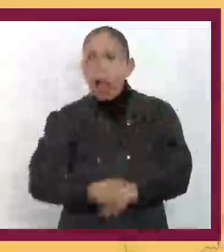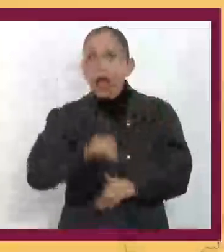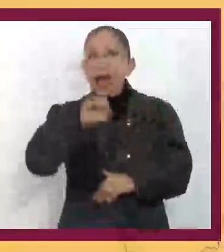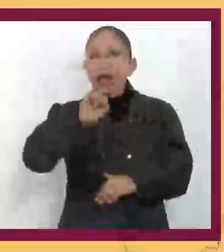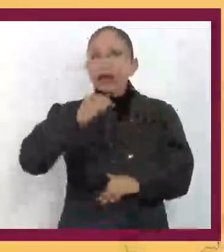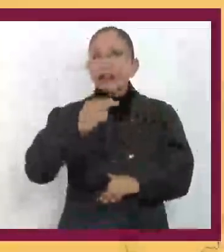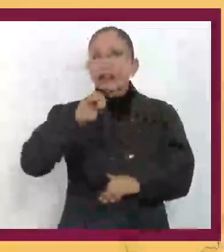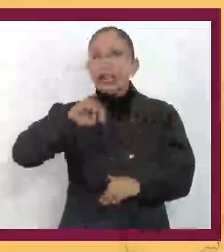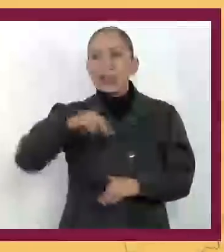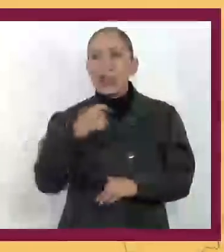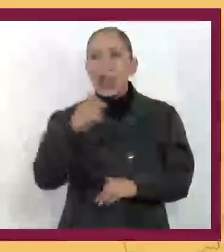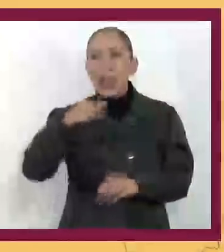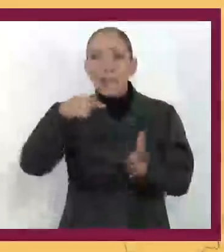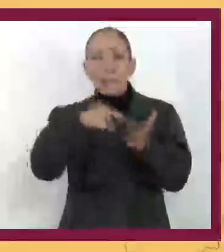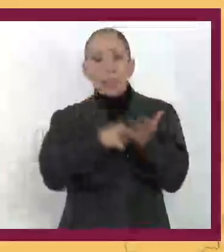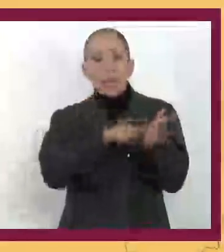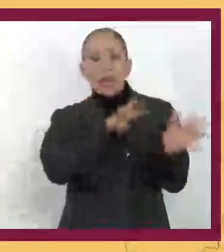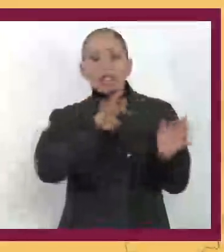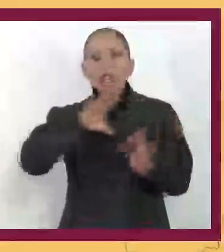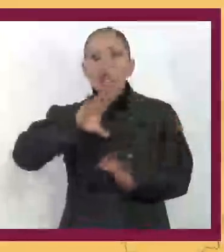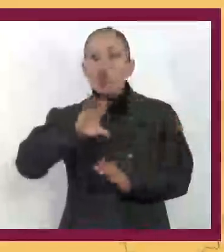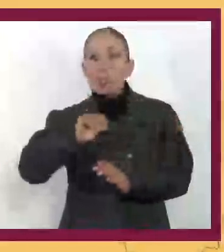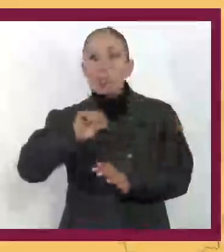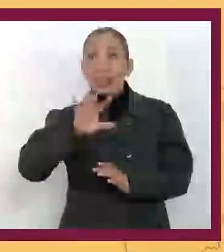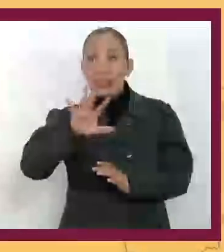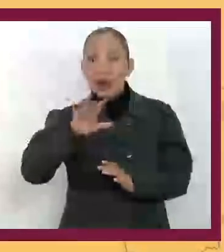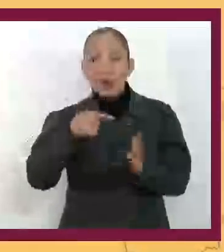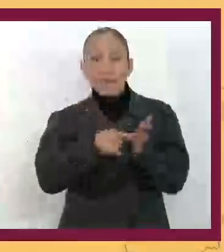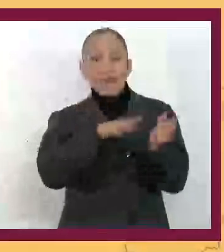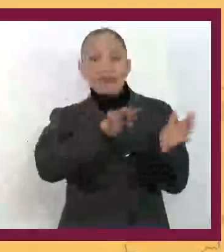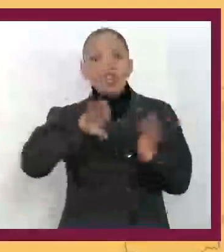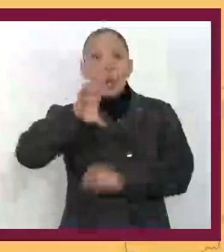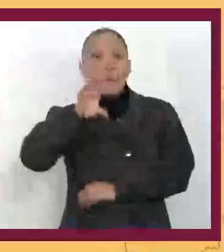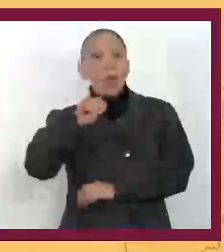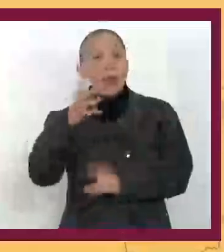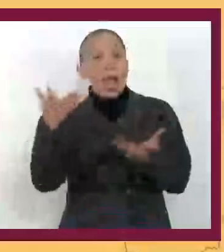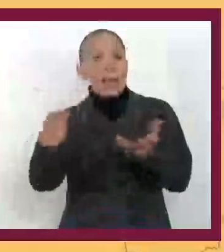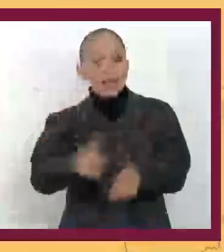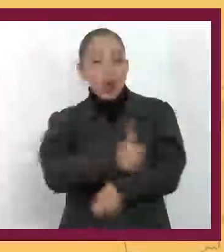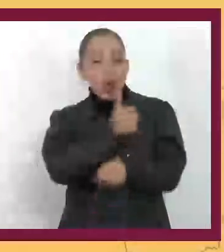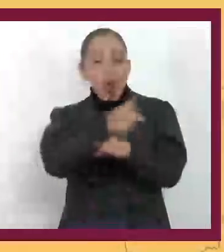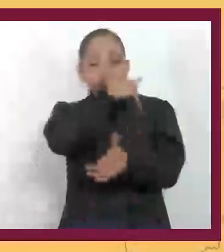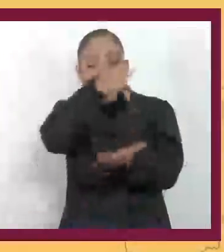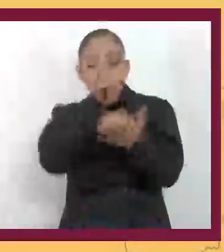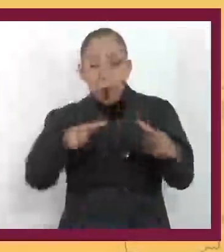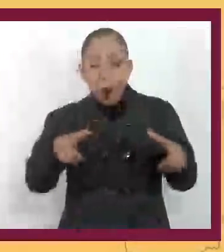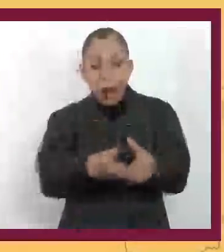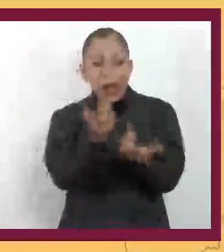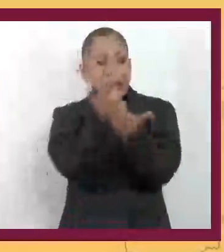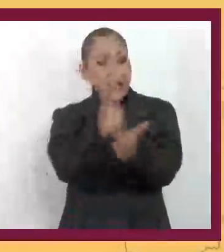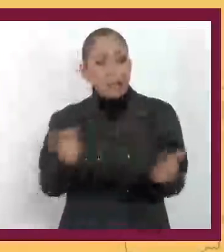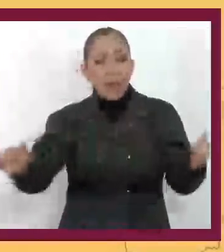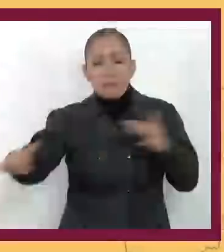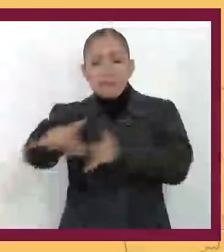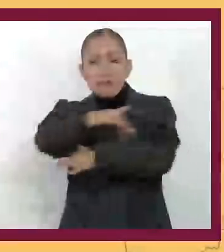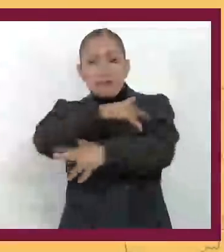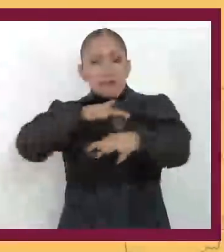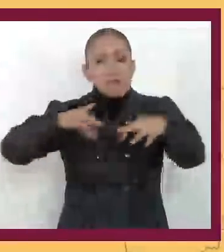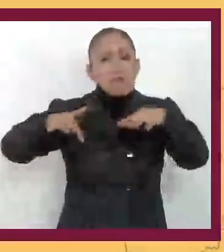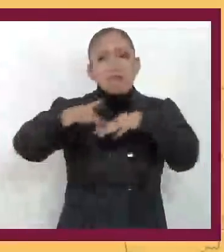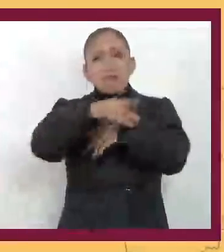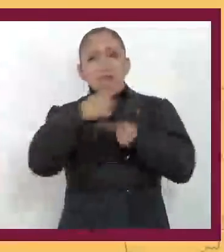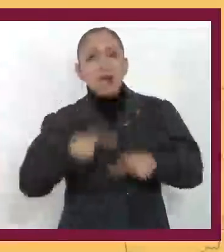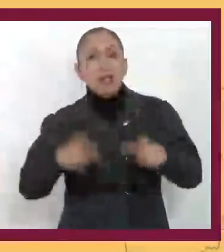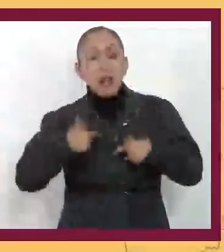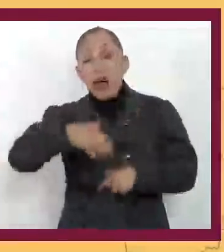de 1985 y 1990 que se creó un espacio para la libre circulación de personas.